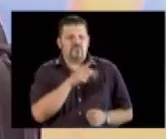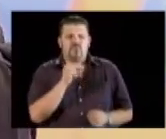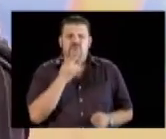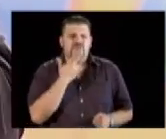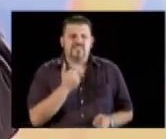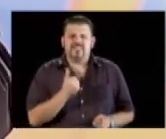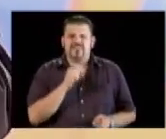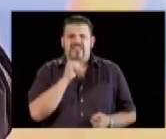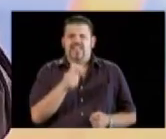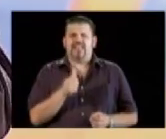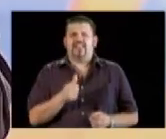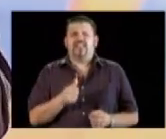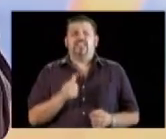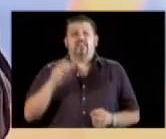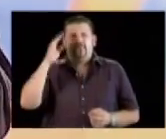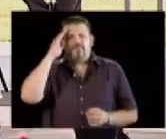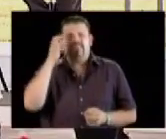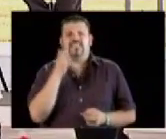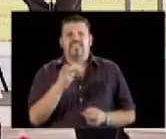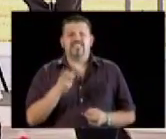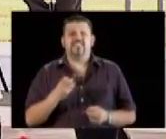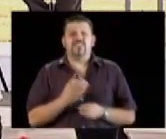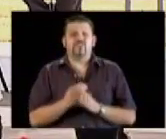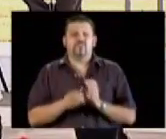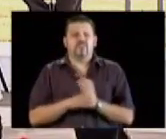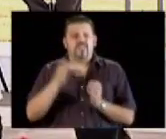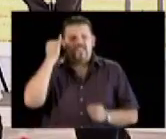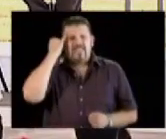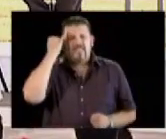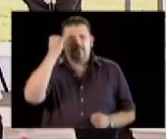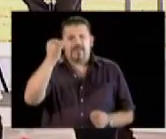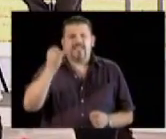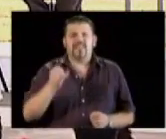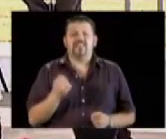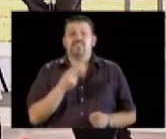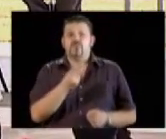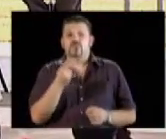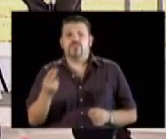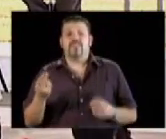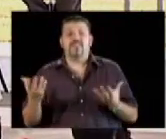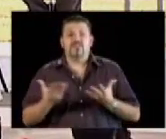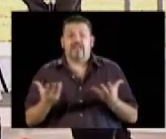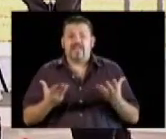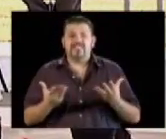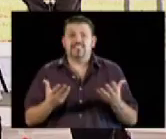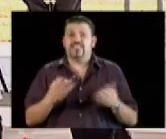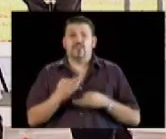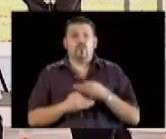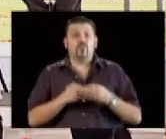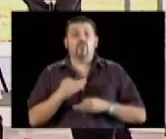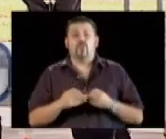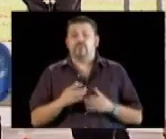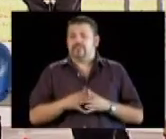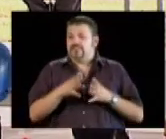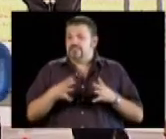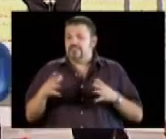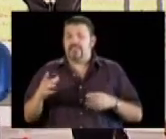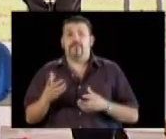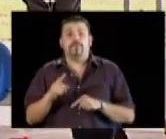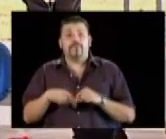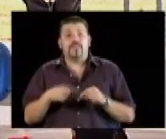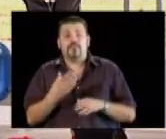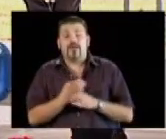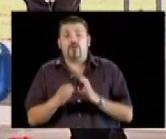que ha de estar pensando en este momento. Imagínense la cantidad de palas y carretillas que este güey hubiera desplazado. Pero